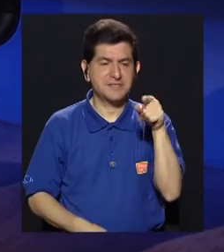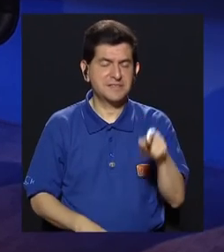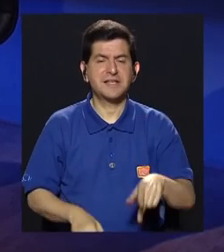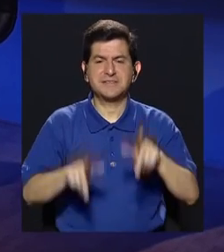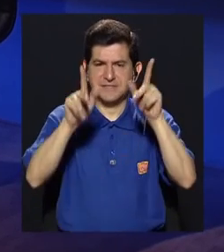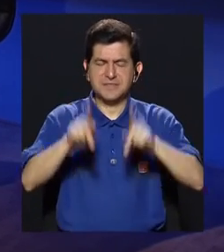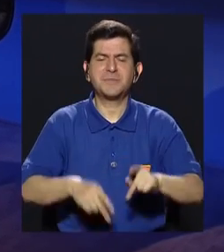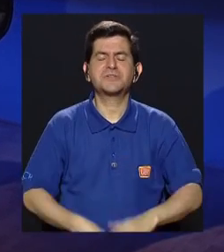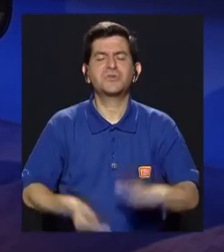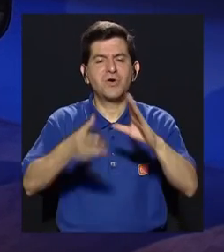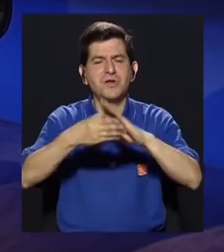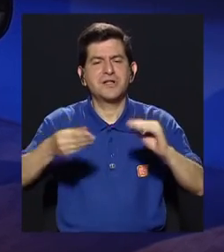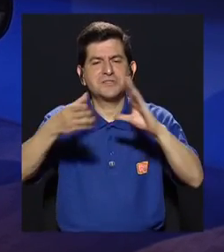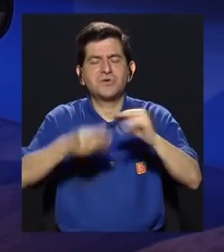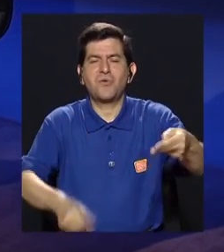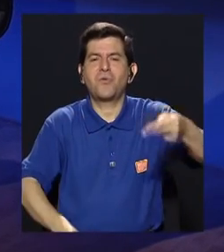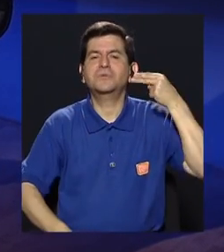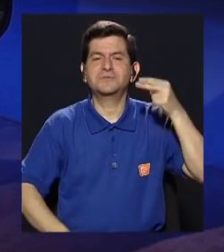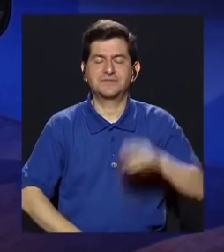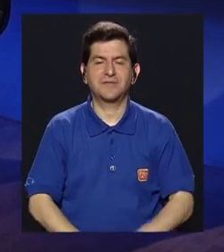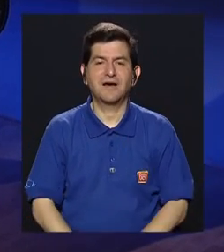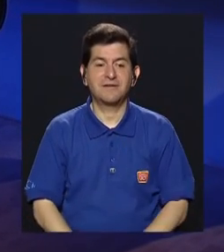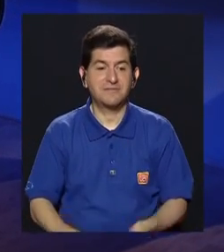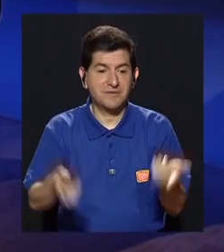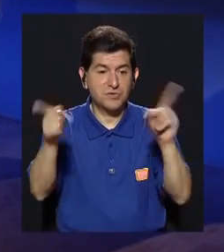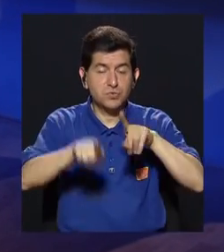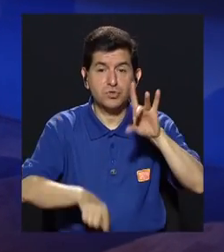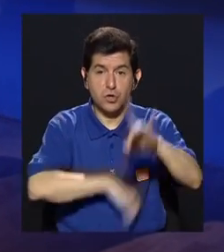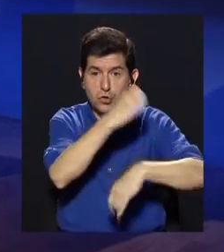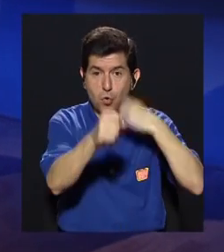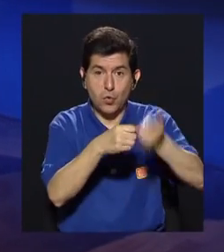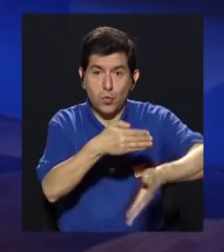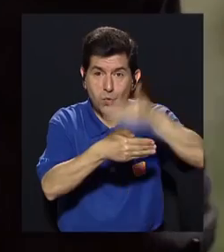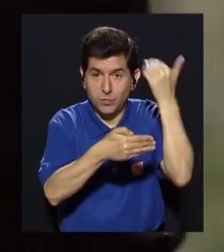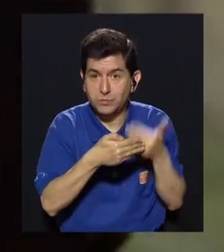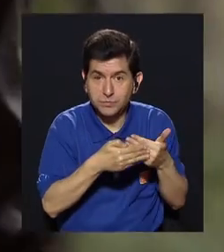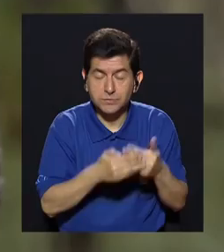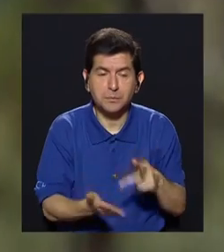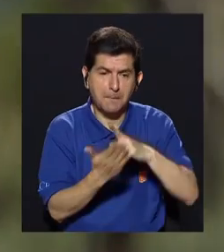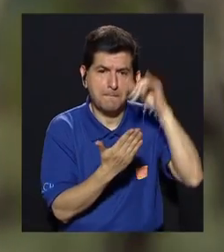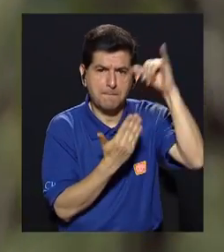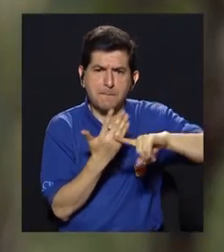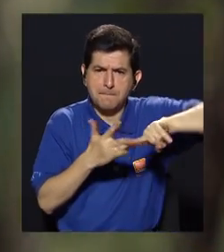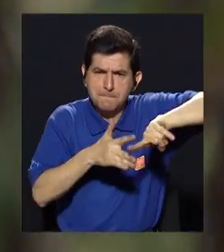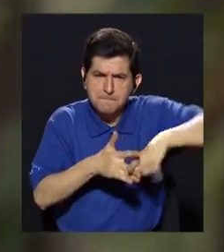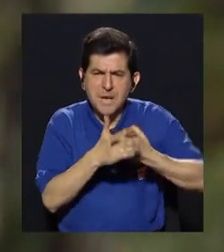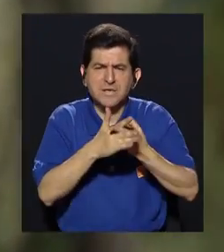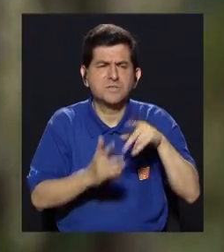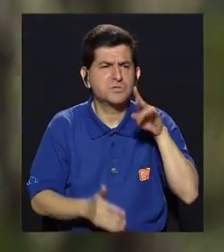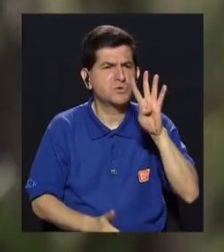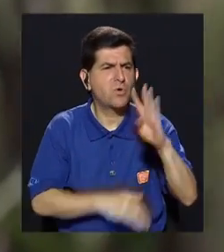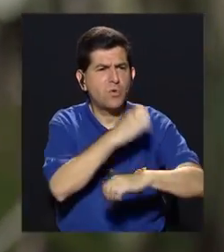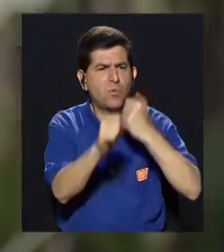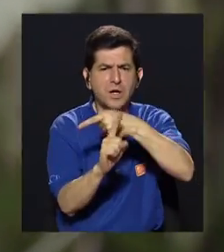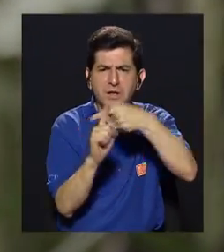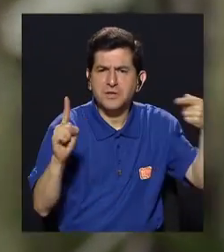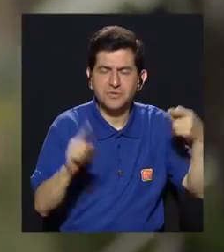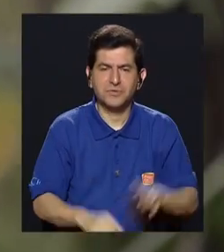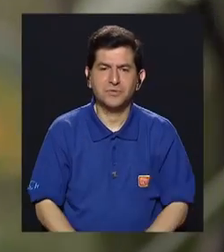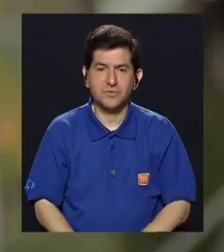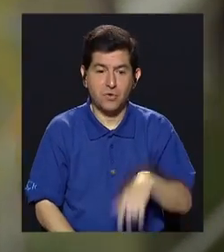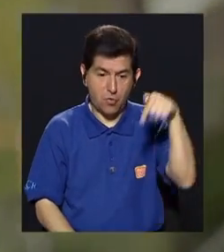y los vi y me dije en algún momento si yo en realidad golf o cineasta quisiera regresar aquí a contar la historia de estos hombres y